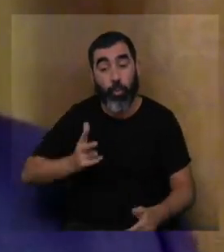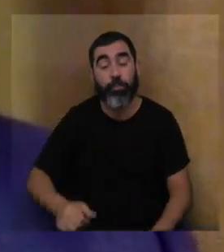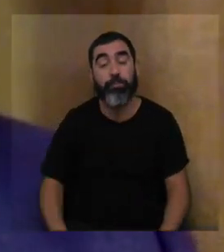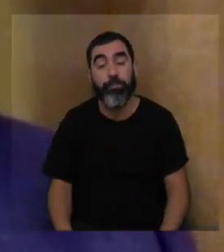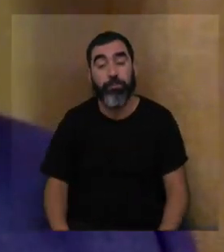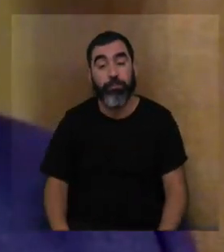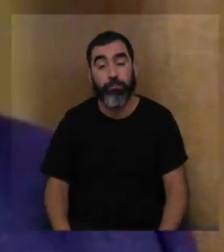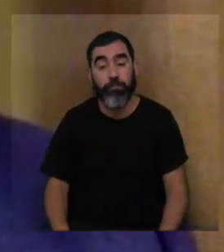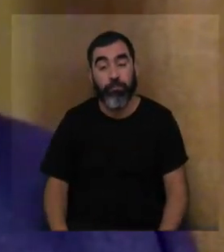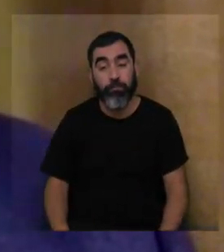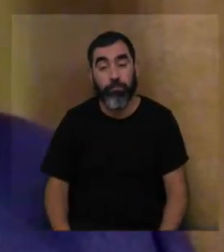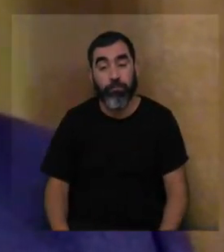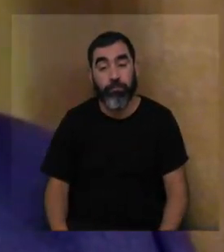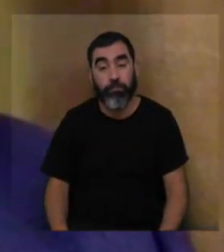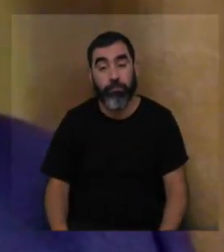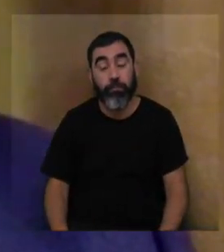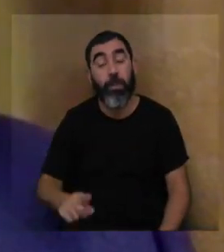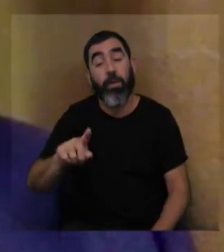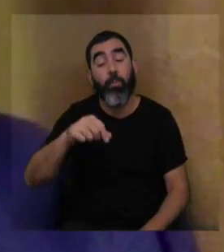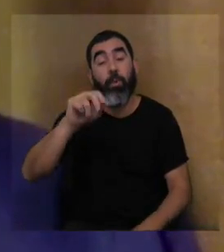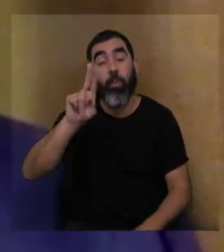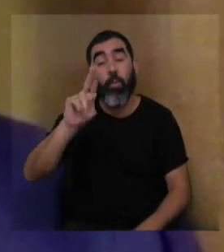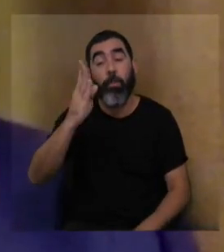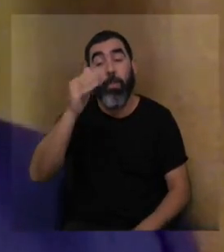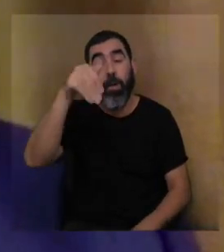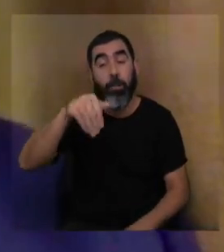Y le decía, después vino UPM2,